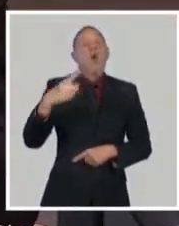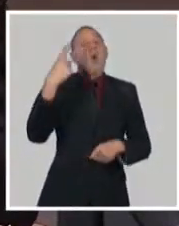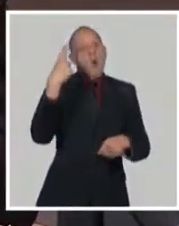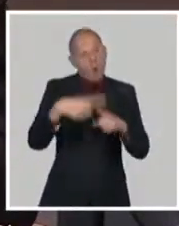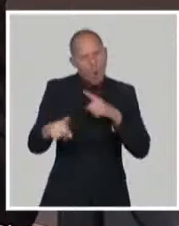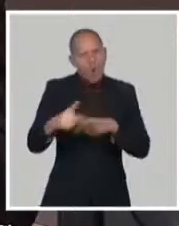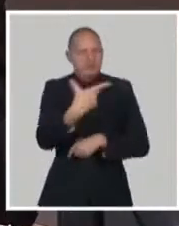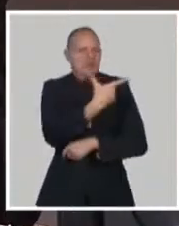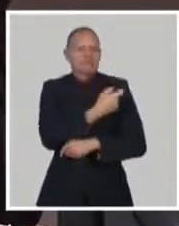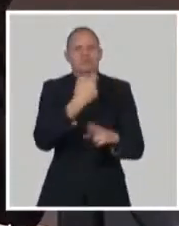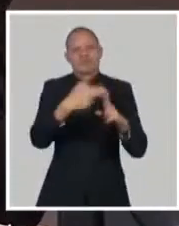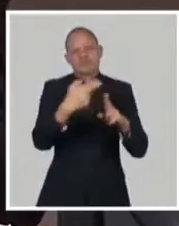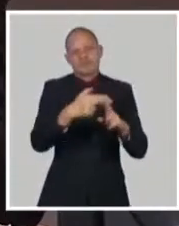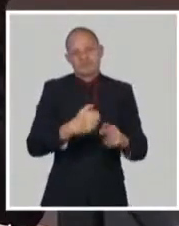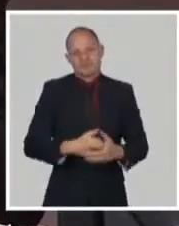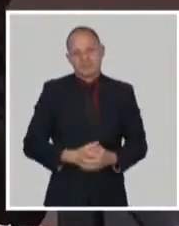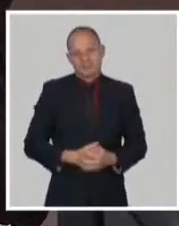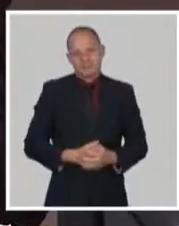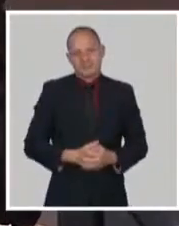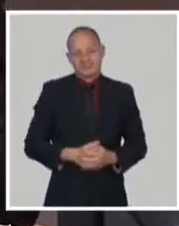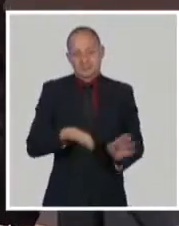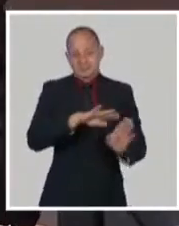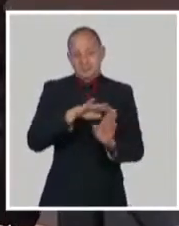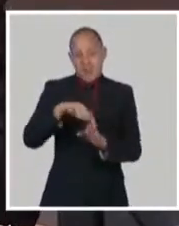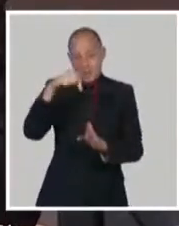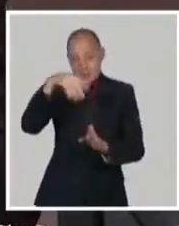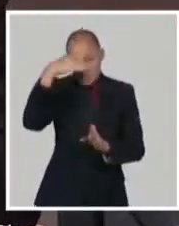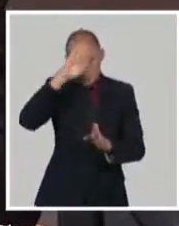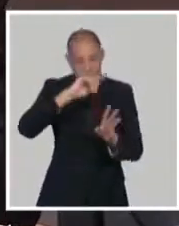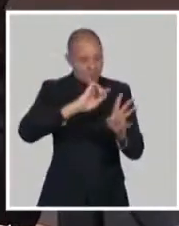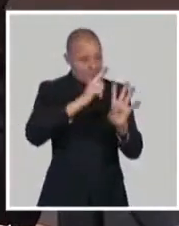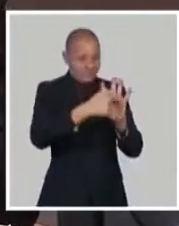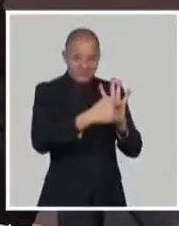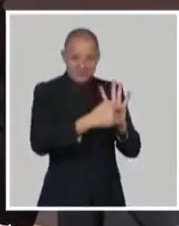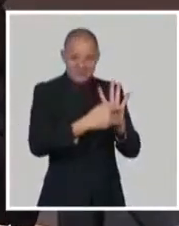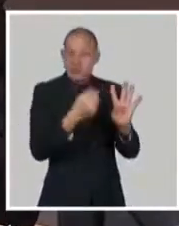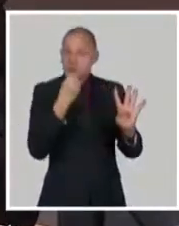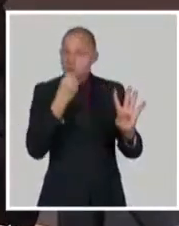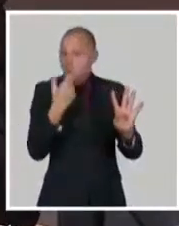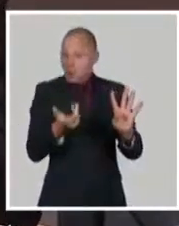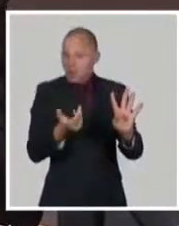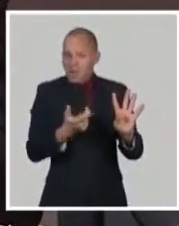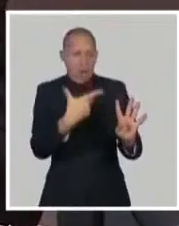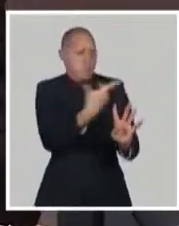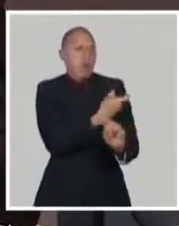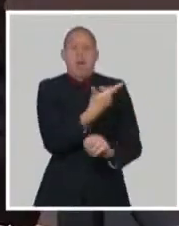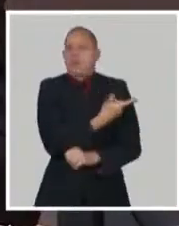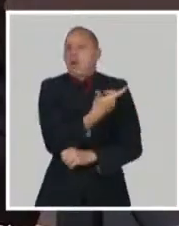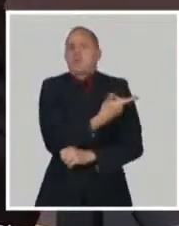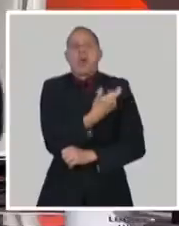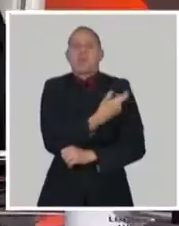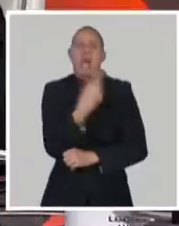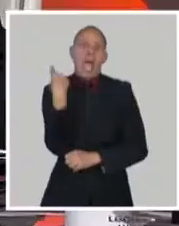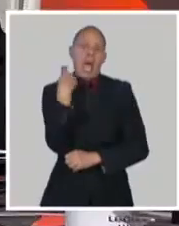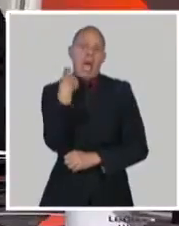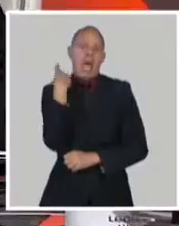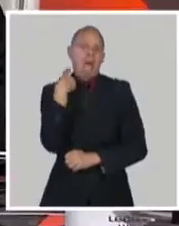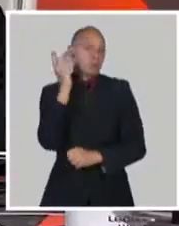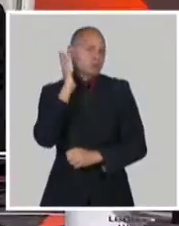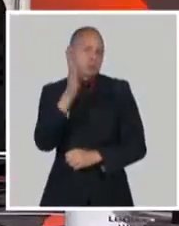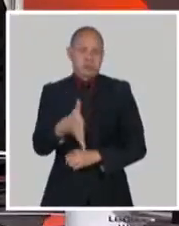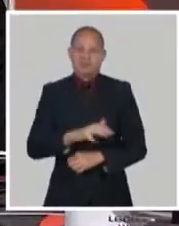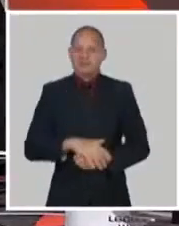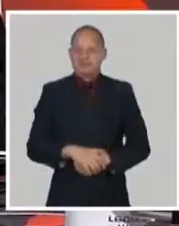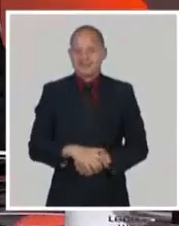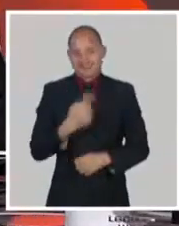refuerzo. Y en el caso de nuestra vacuna, bueno, es posible aplicar dosis sucesivas de refuerzo. Bueno, de hecho hoy se hablaba también de que